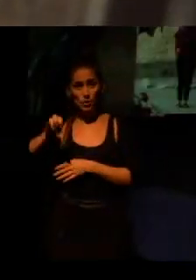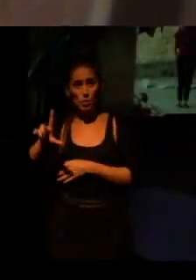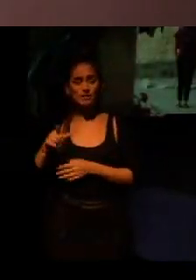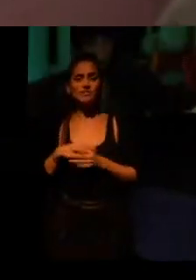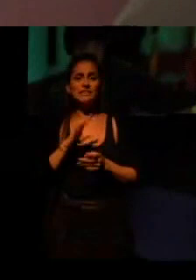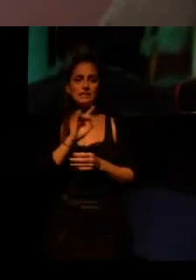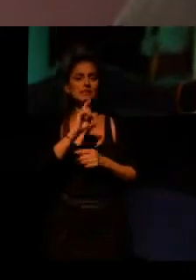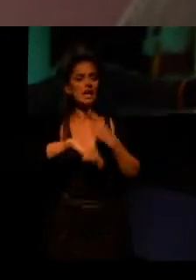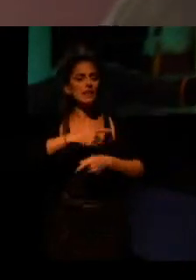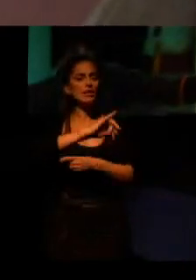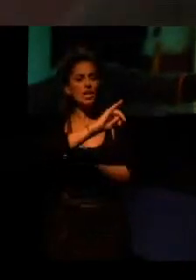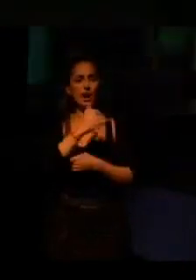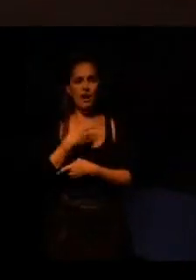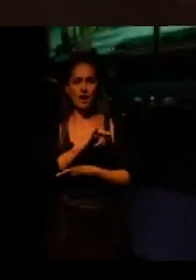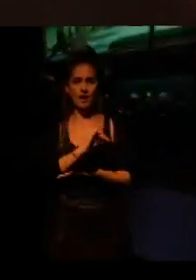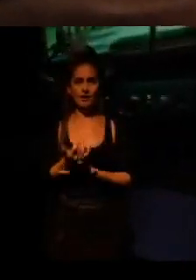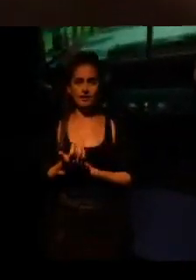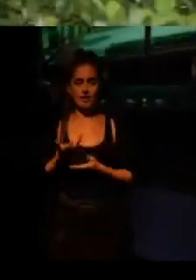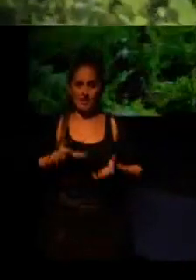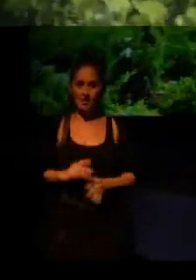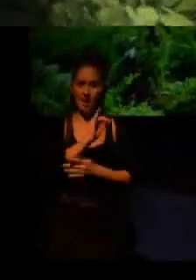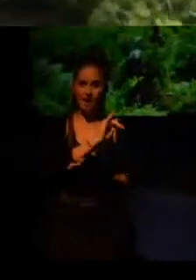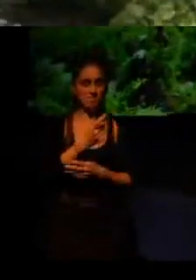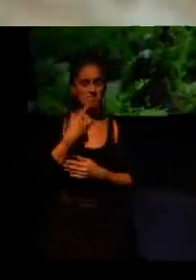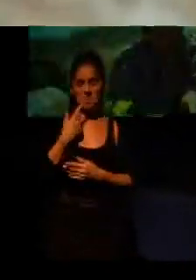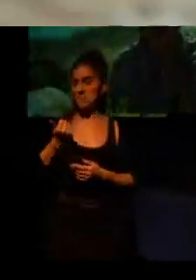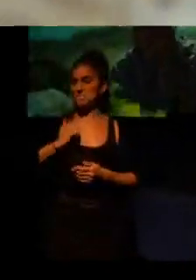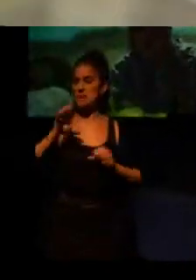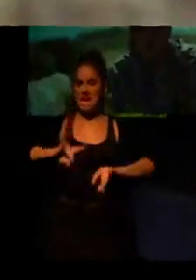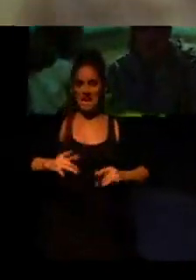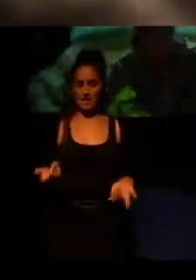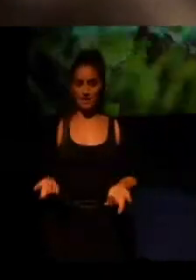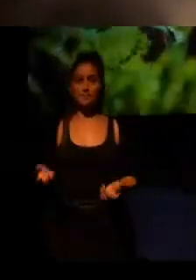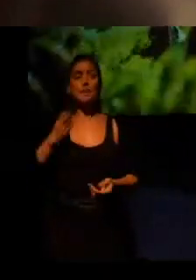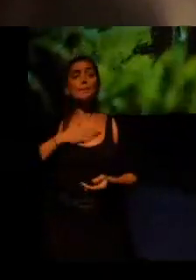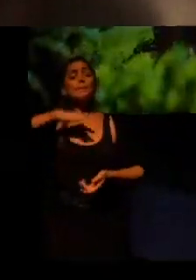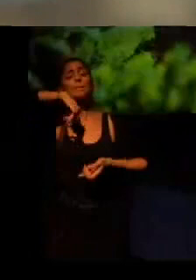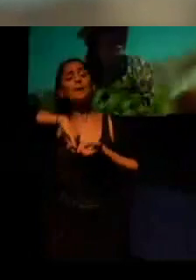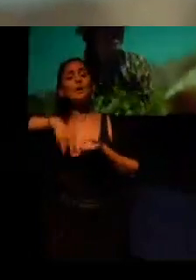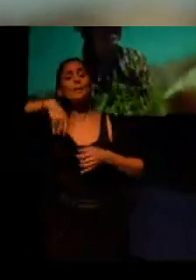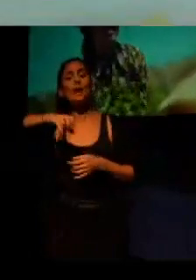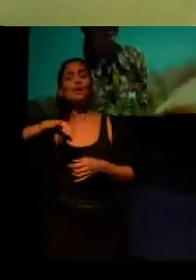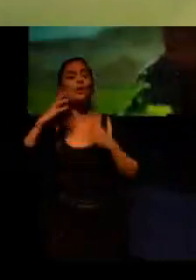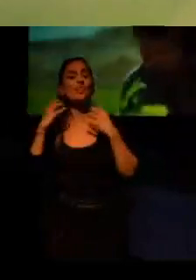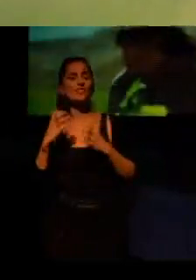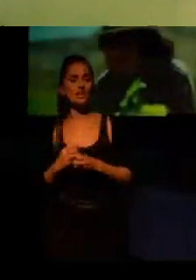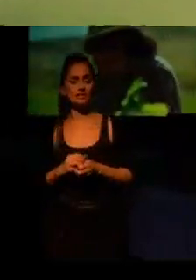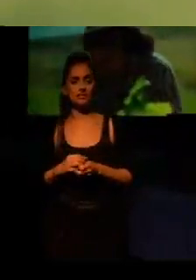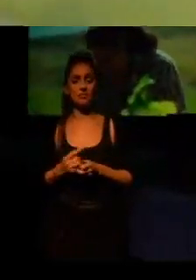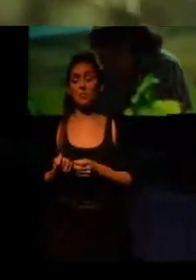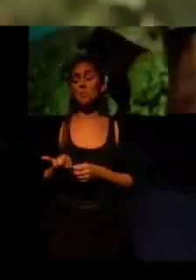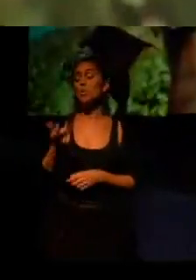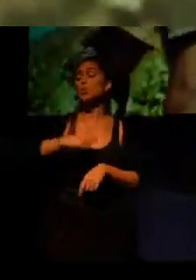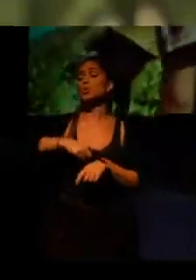tiene un heredero. Ese niño nunca será de provecho. ¿Y qué hace tan lejos de tu tierra? Mi marido es Manuel Cervantes. Poco tiempo vas a poder hacer bestia. Eso lo dices por